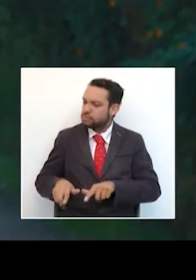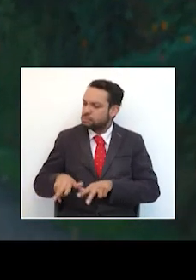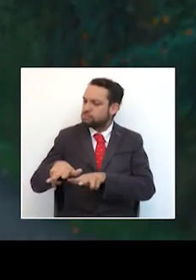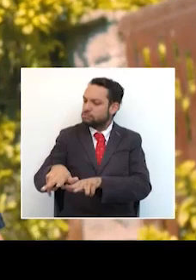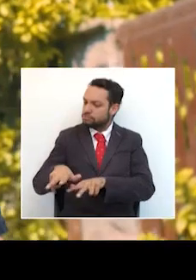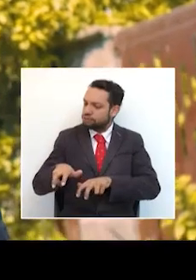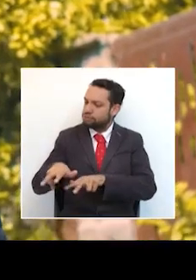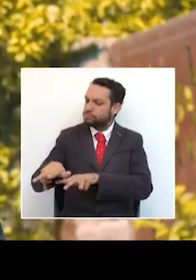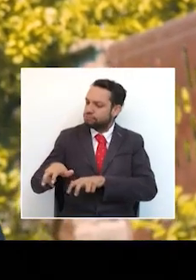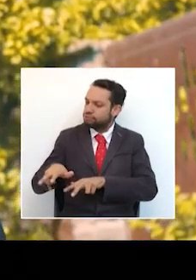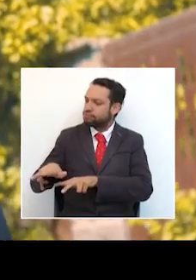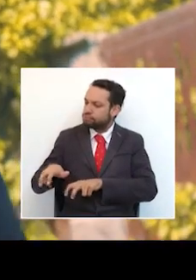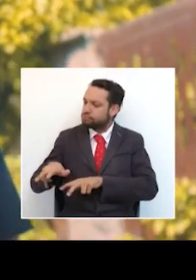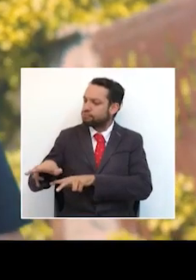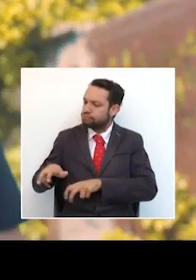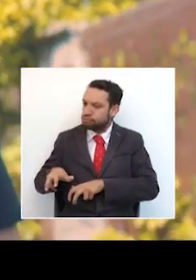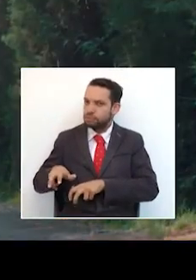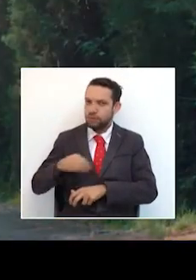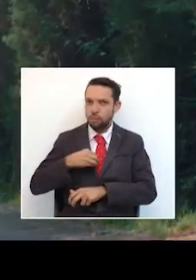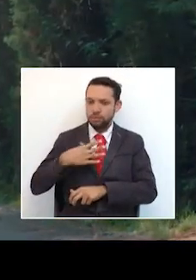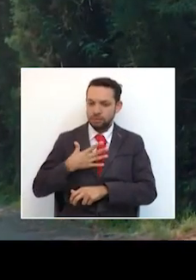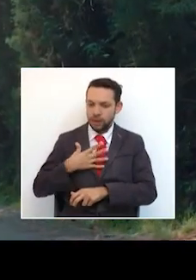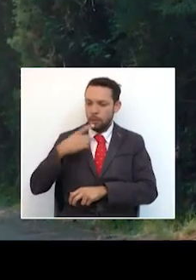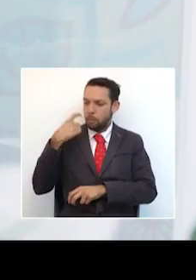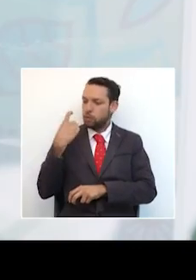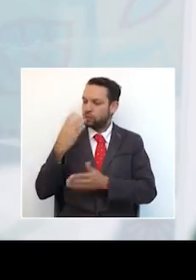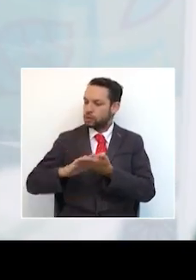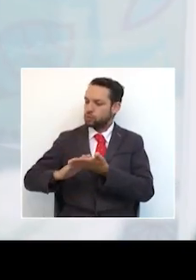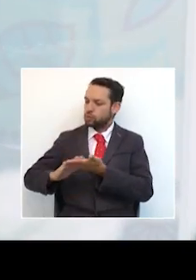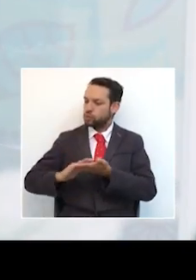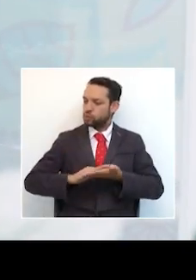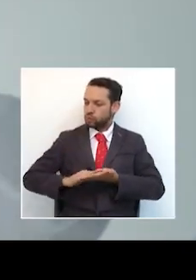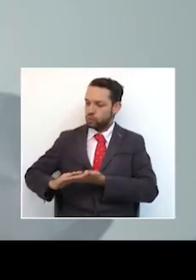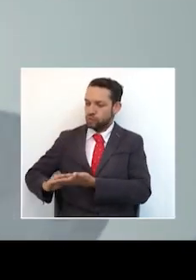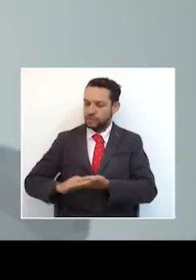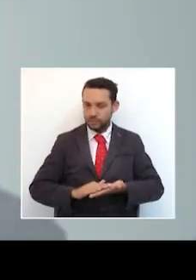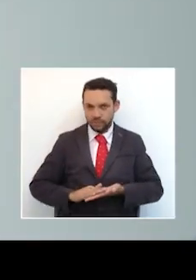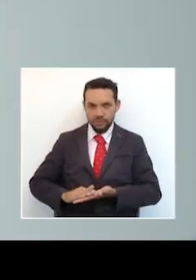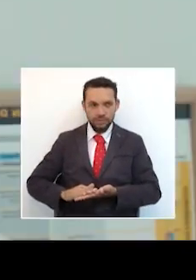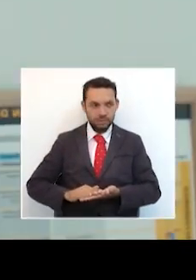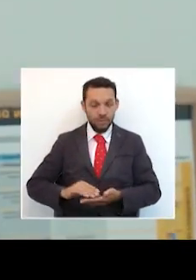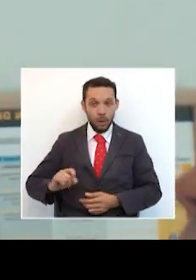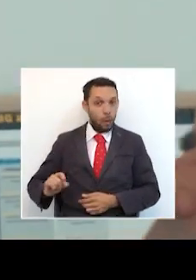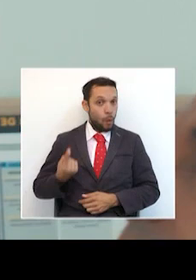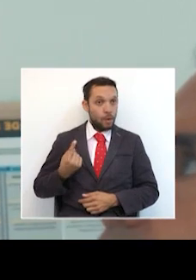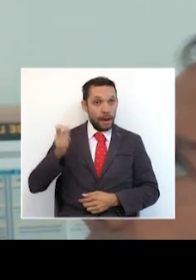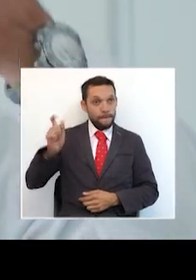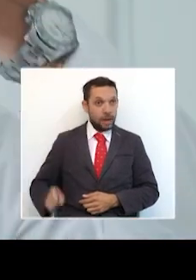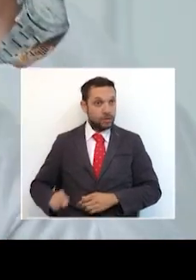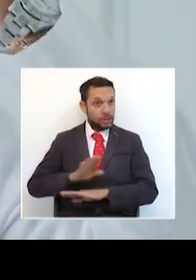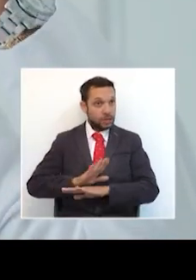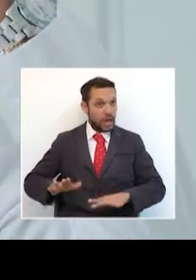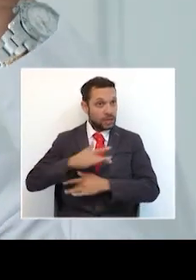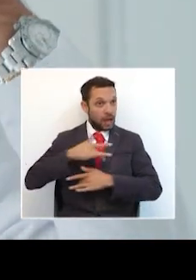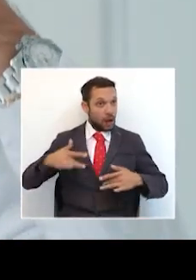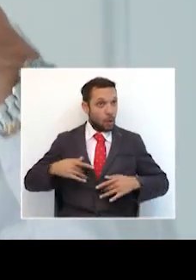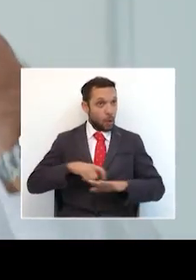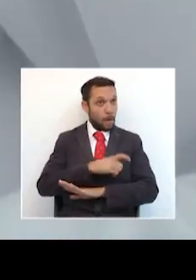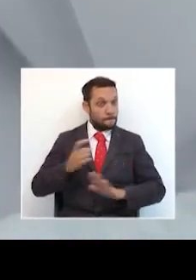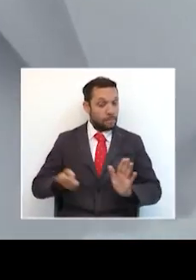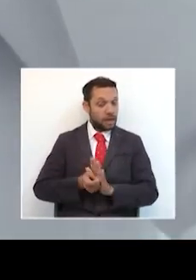conjunto permiten buscar la salud. El ego es creer que una sola persona es capaz de curar a un paciente de